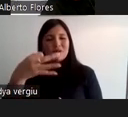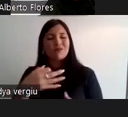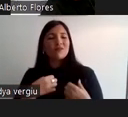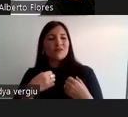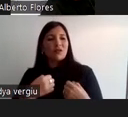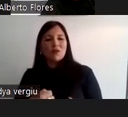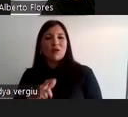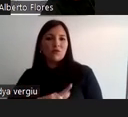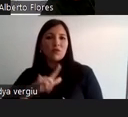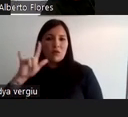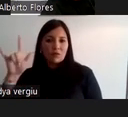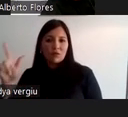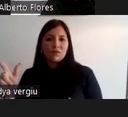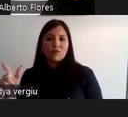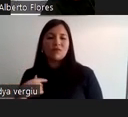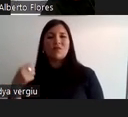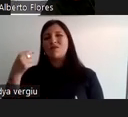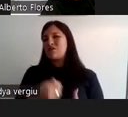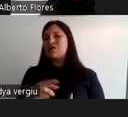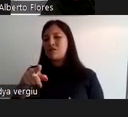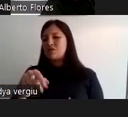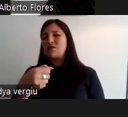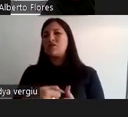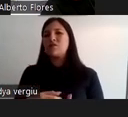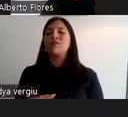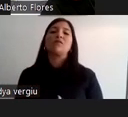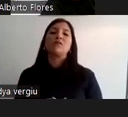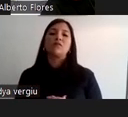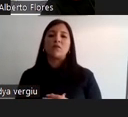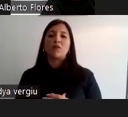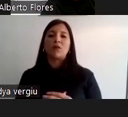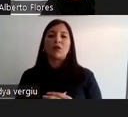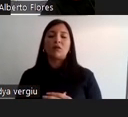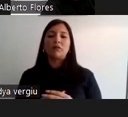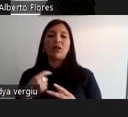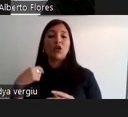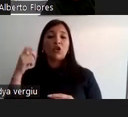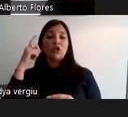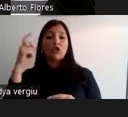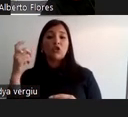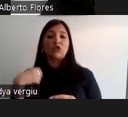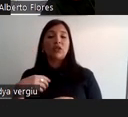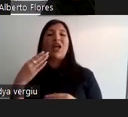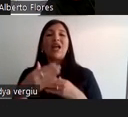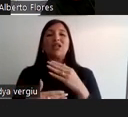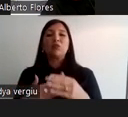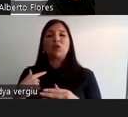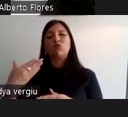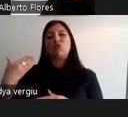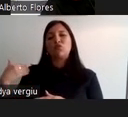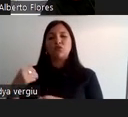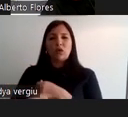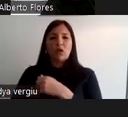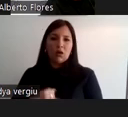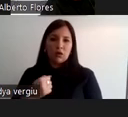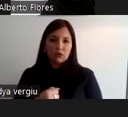en el viaje y apostar por estas agencias que tengan que tiene un expertise y una experiencia de muchos largos años